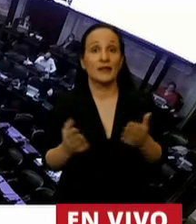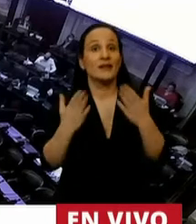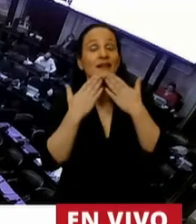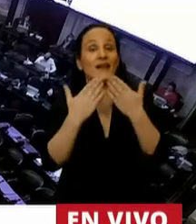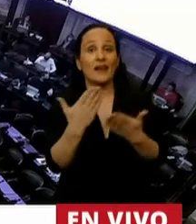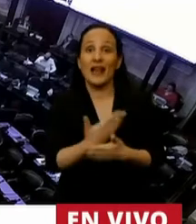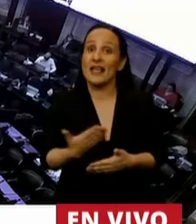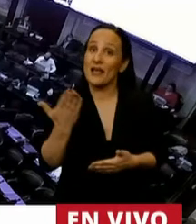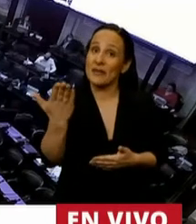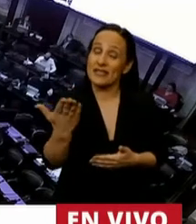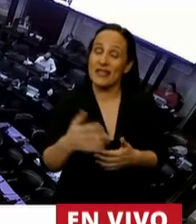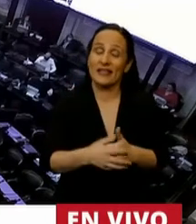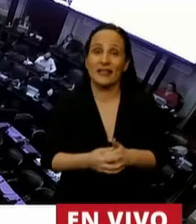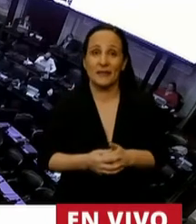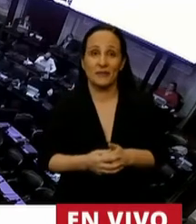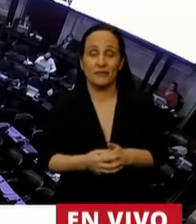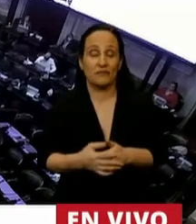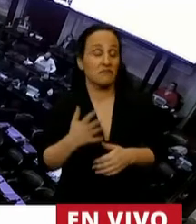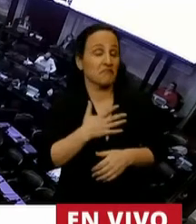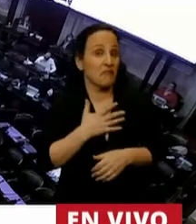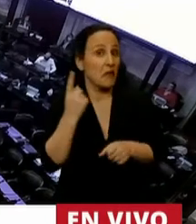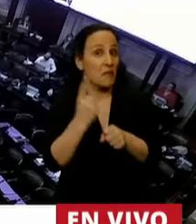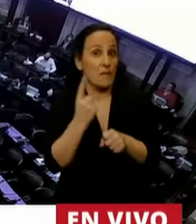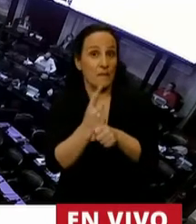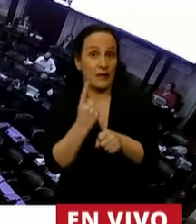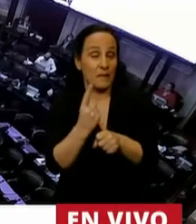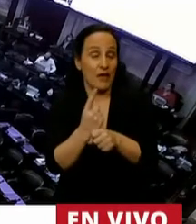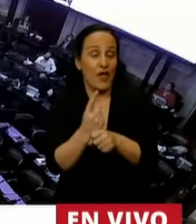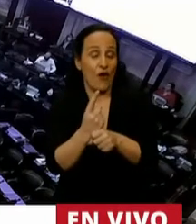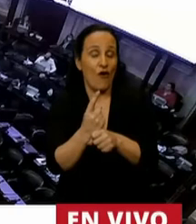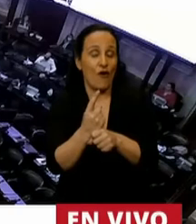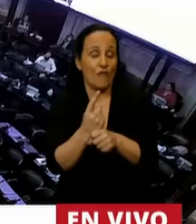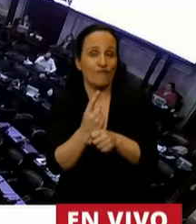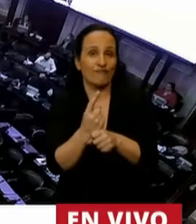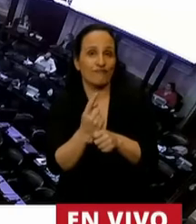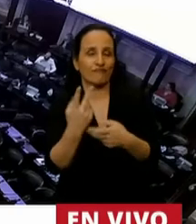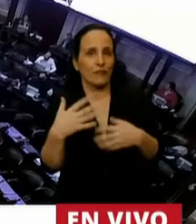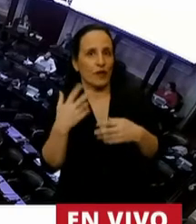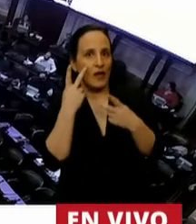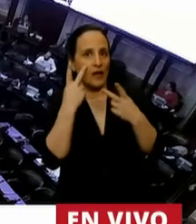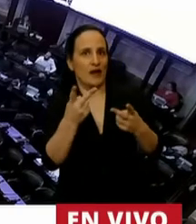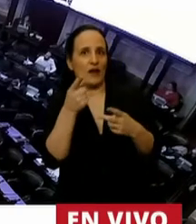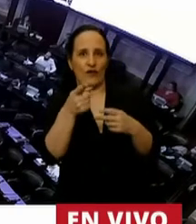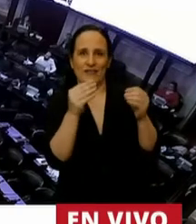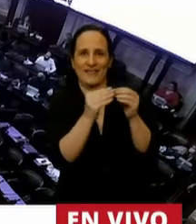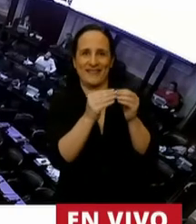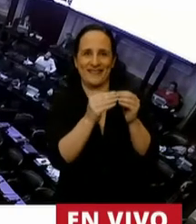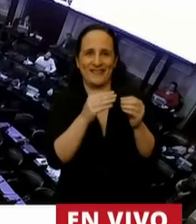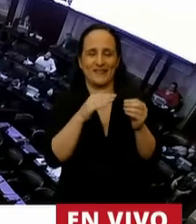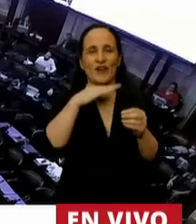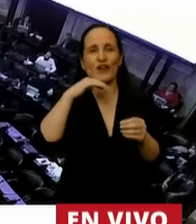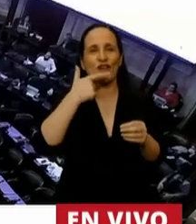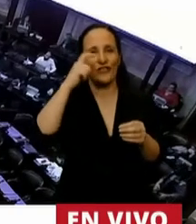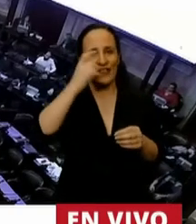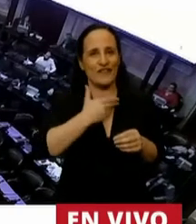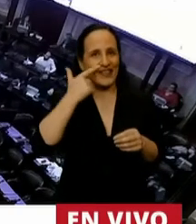Gracias, presidente. Primero, reconocer la fortaleza de mi compañera Josefina